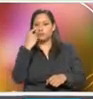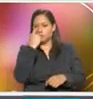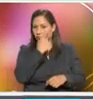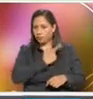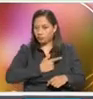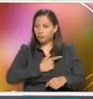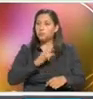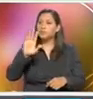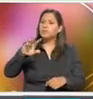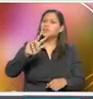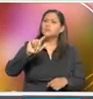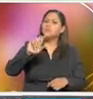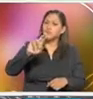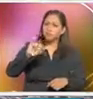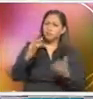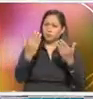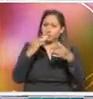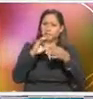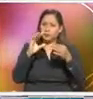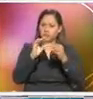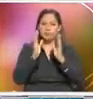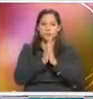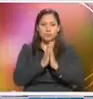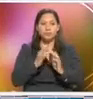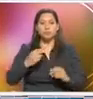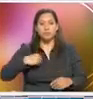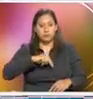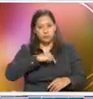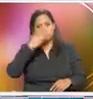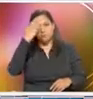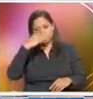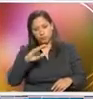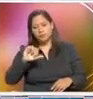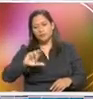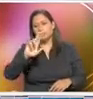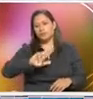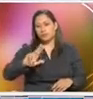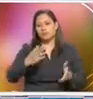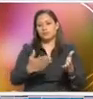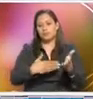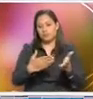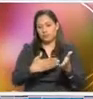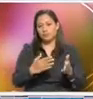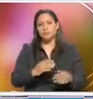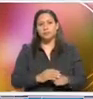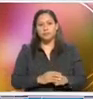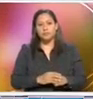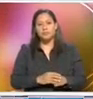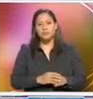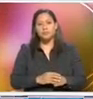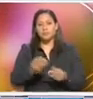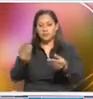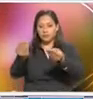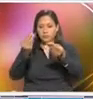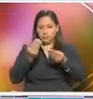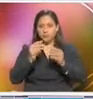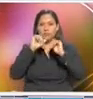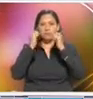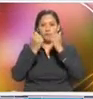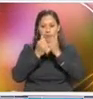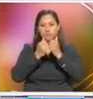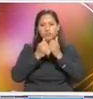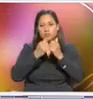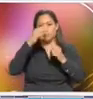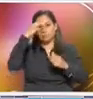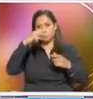Valeria, cuéntanos. Sabemos que, bueno, pues es martes de receta que nos proporciona la Asociación